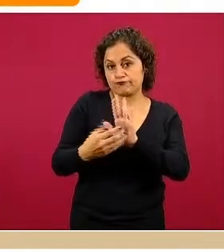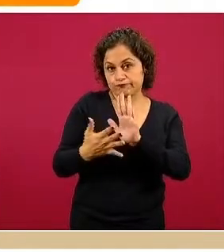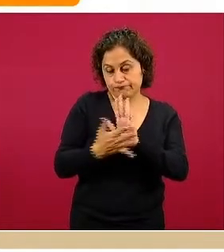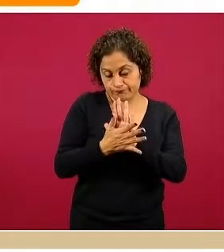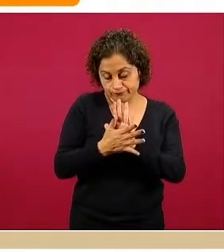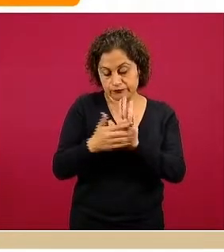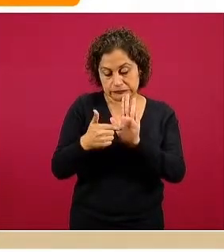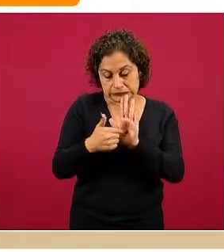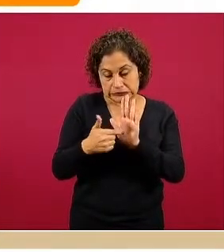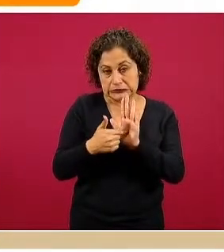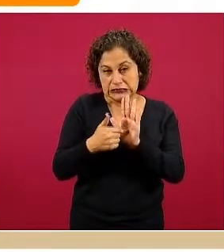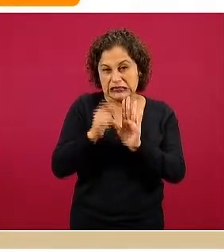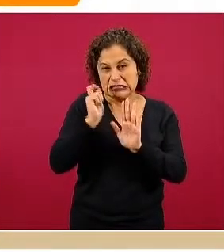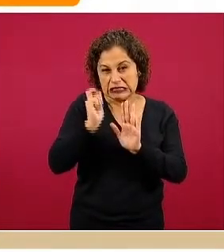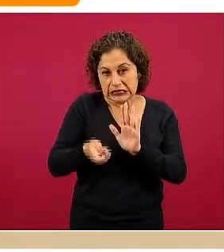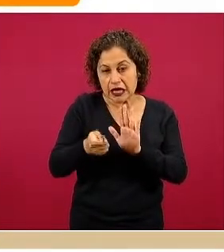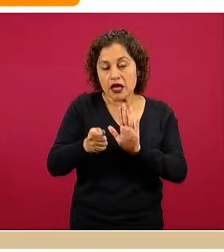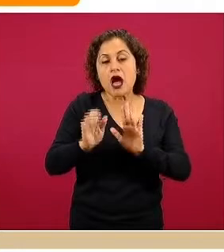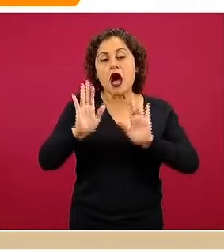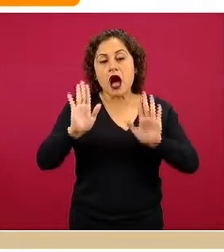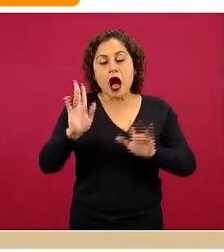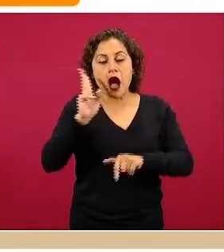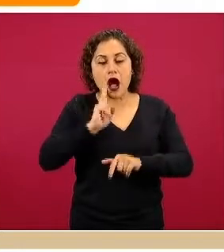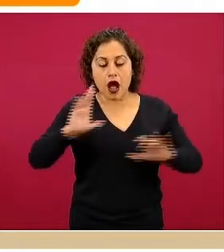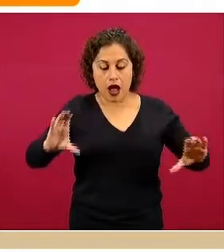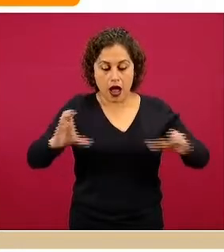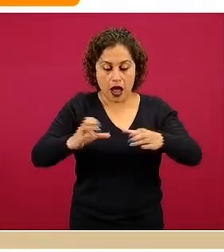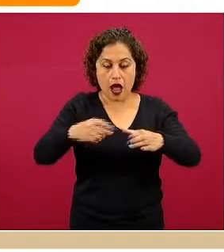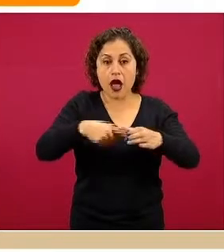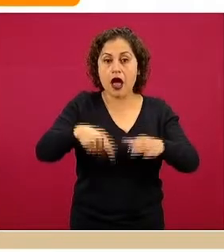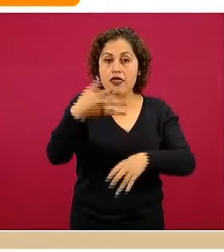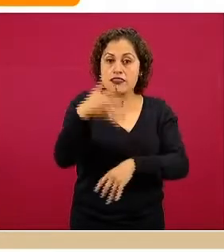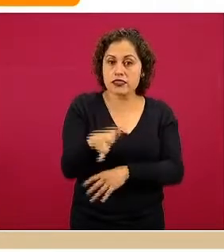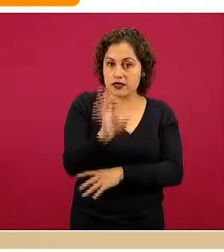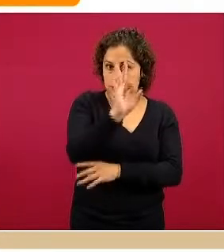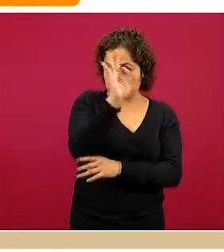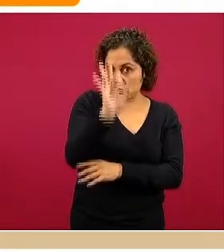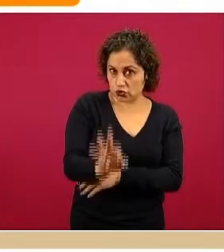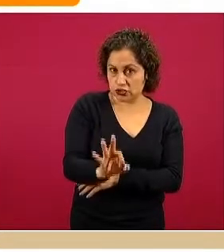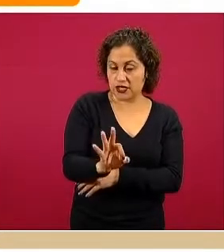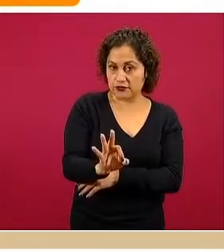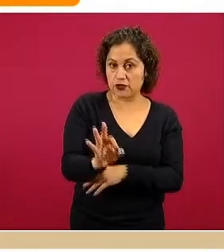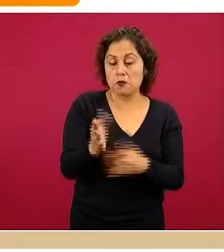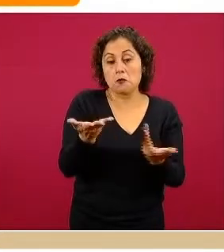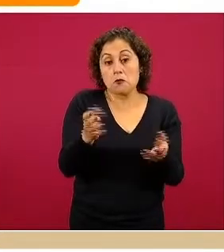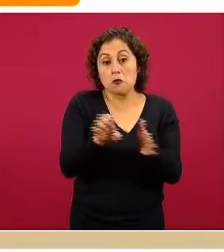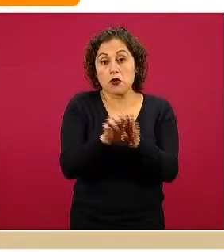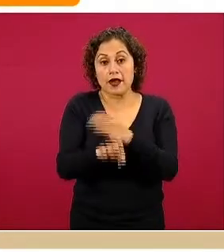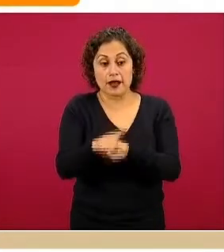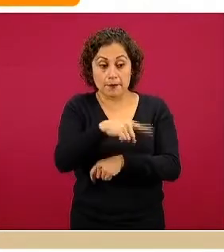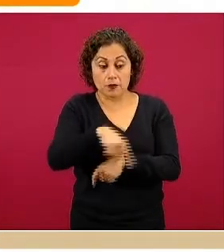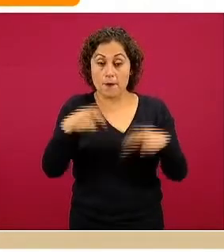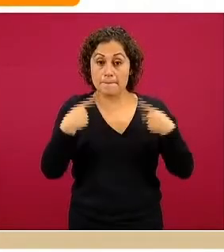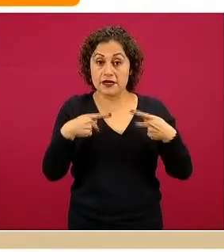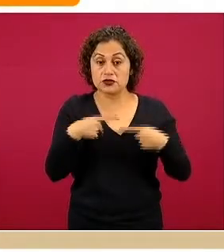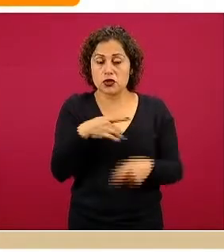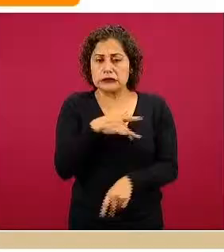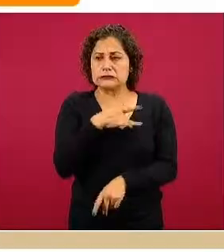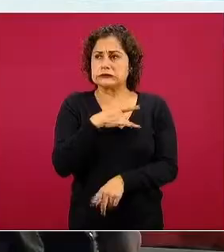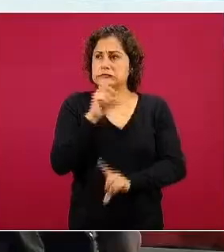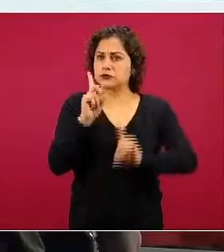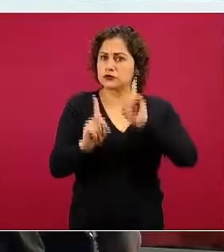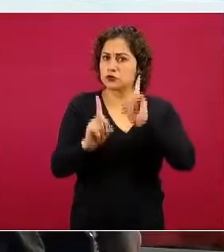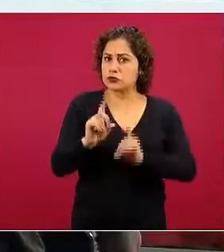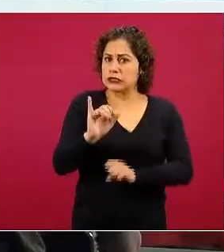como mínimo el 10% de las personas que tienen una sospecha y que tienen un